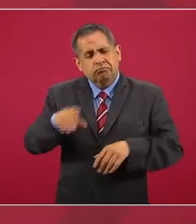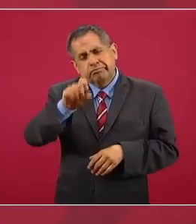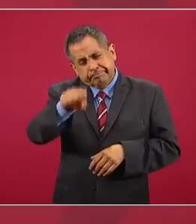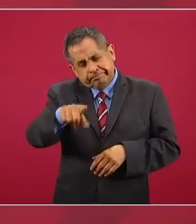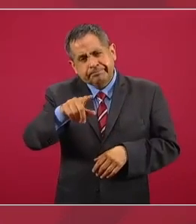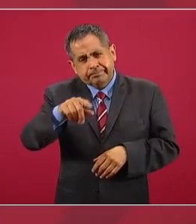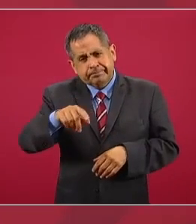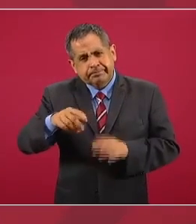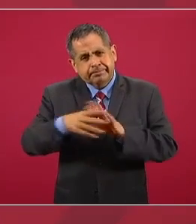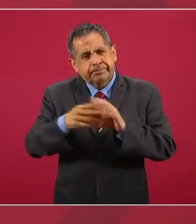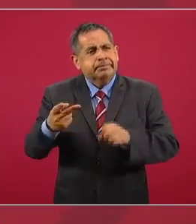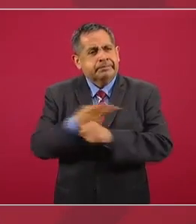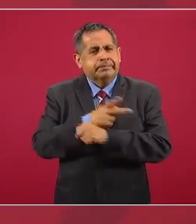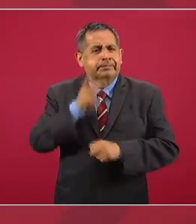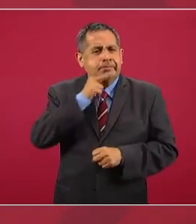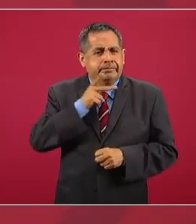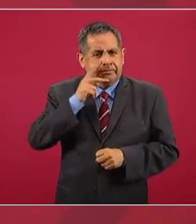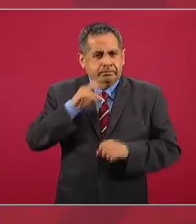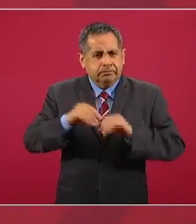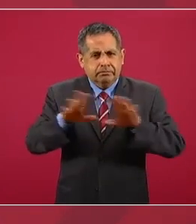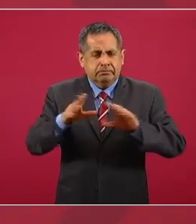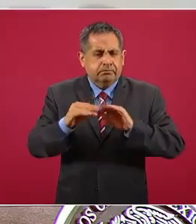de cómo va Pemex.